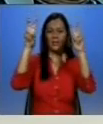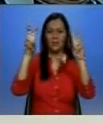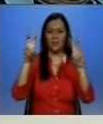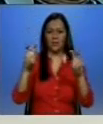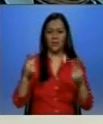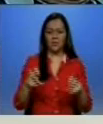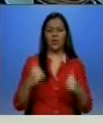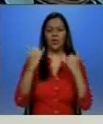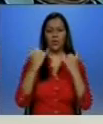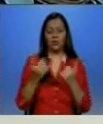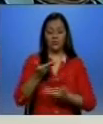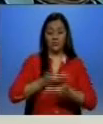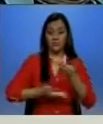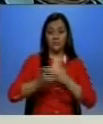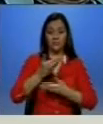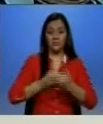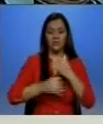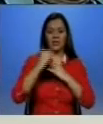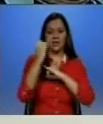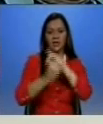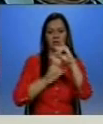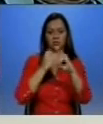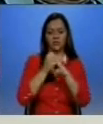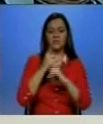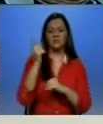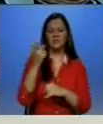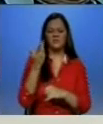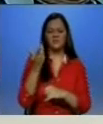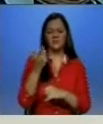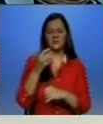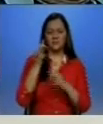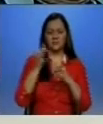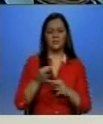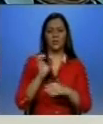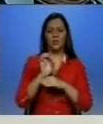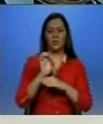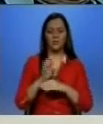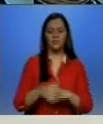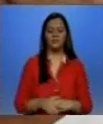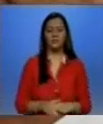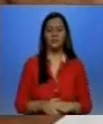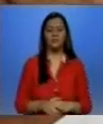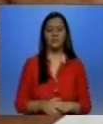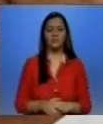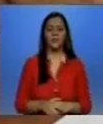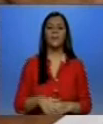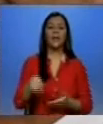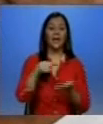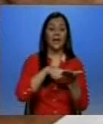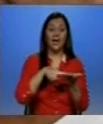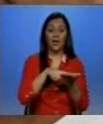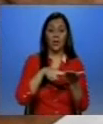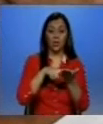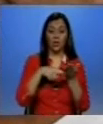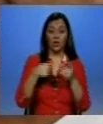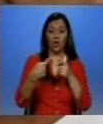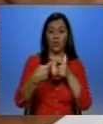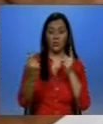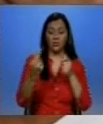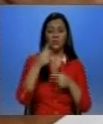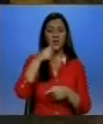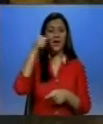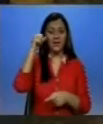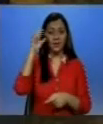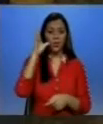el conversatorio del año con periodistas internacionales acreditados en el Ecuador. Sobre la reunión de los sectores de oposición en la ciudad de